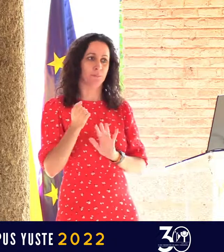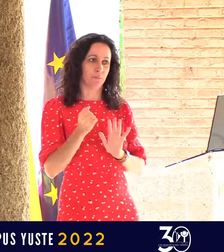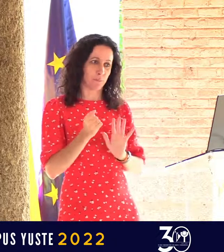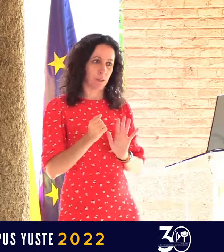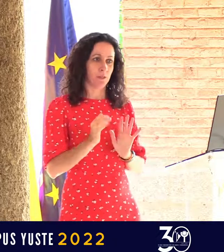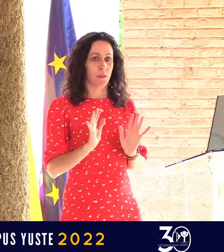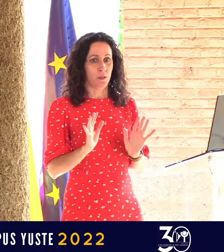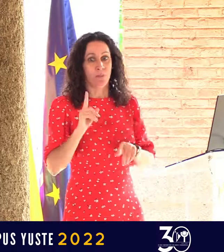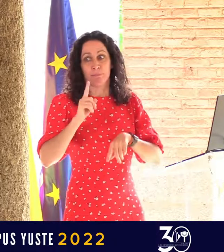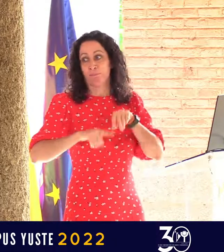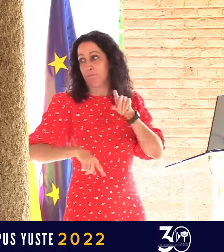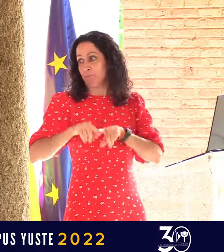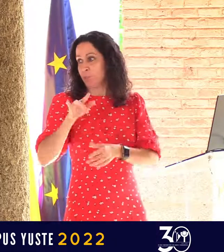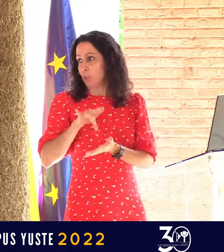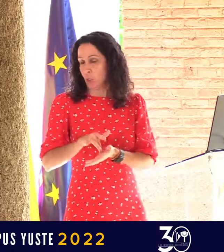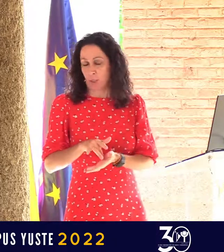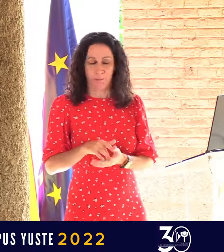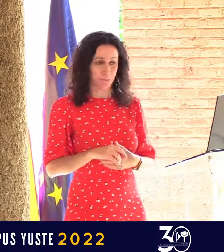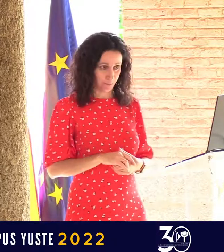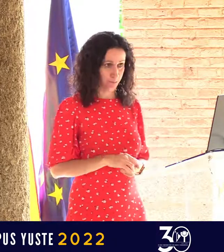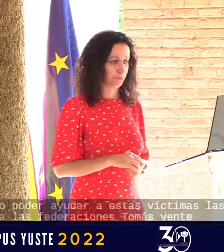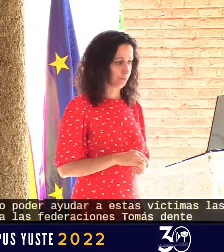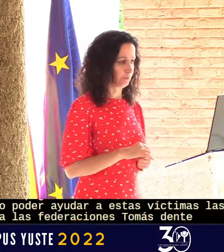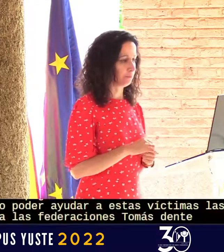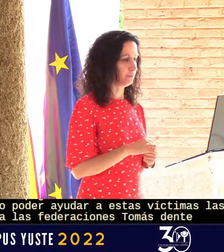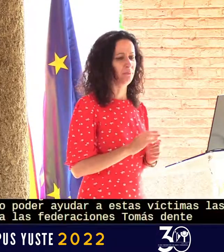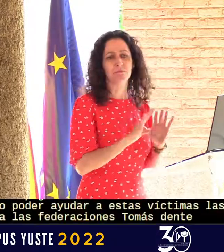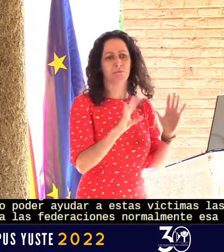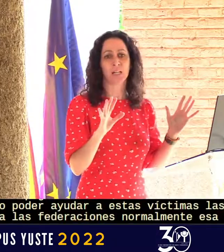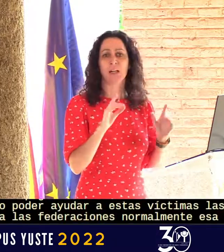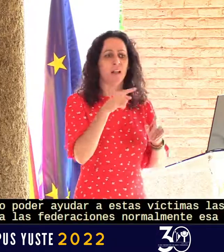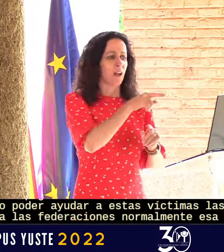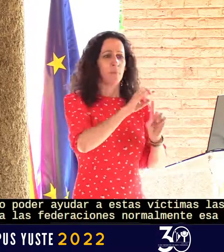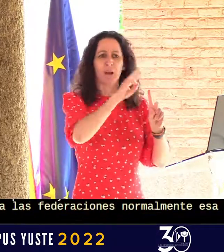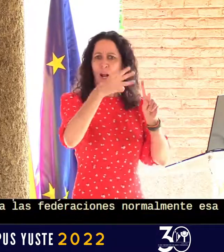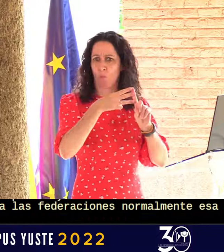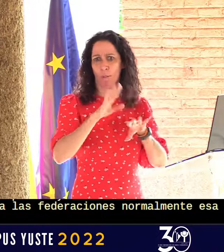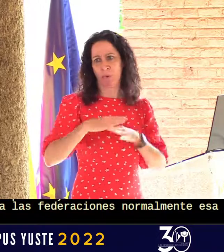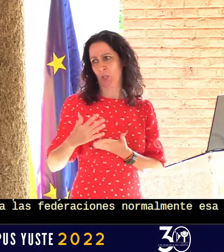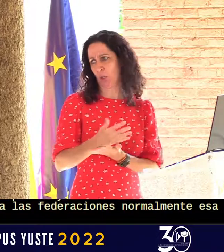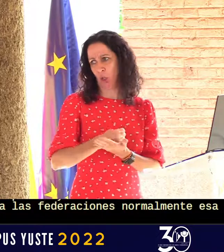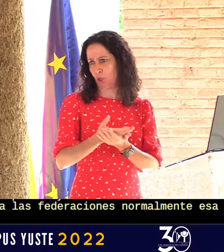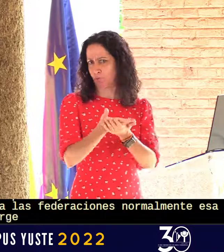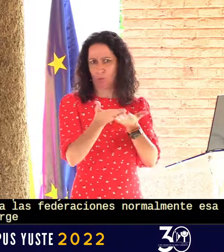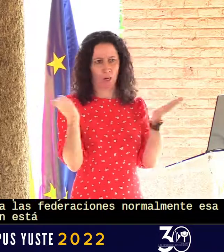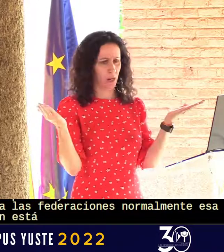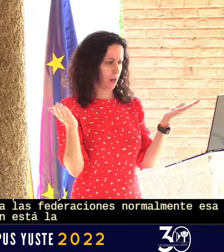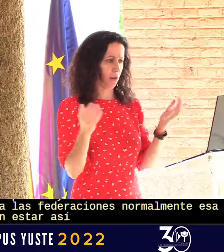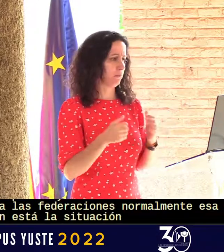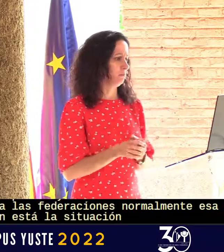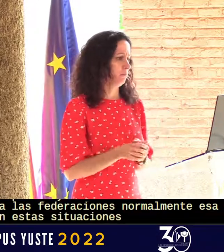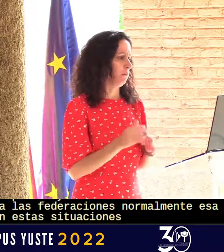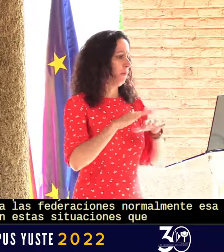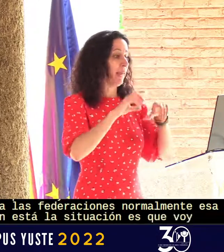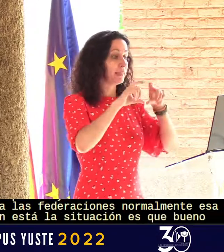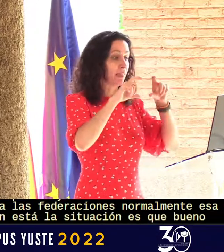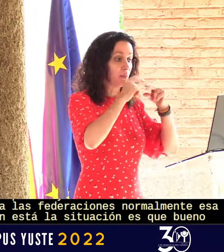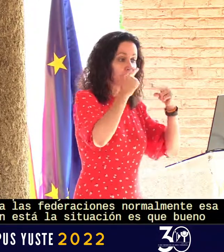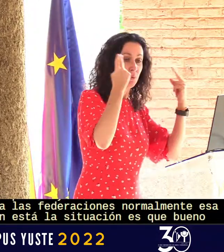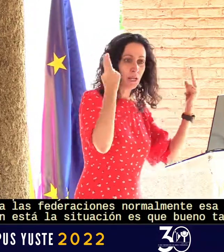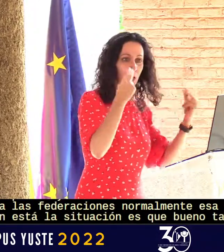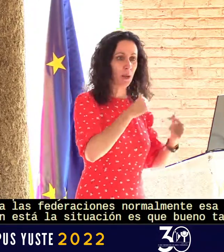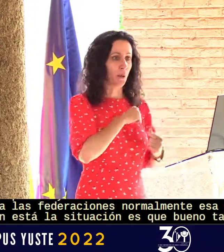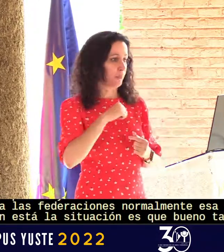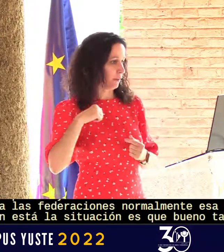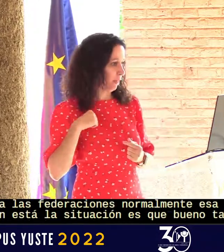y las derivan a las federaciones normalmente e Esa es la también que pues si ahí surgen estas situaciones que bueno también